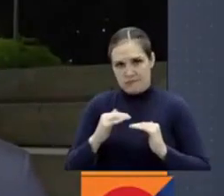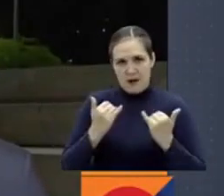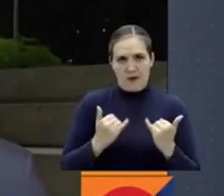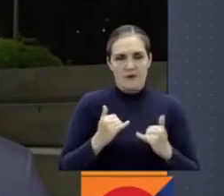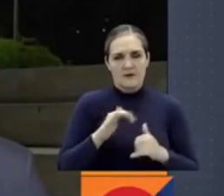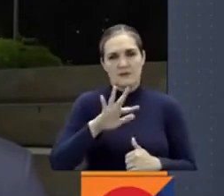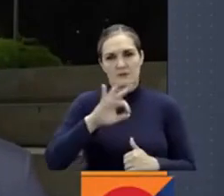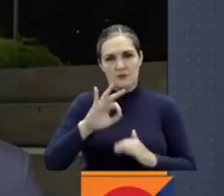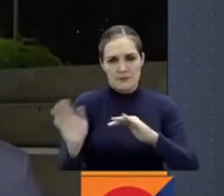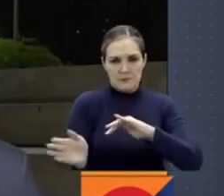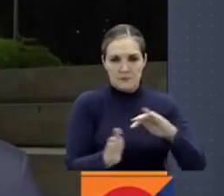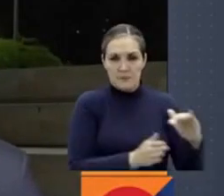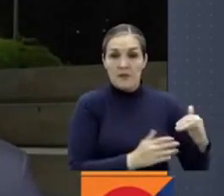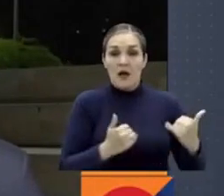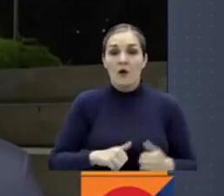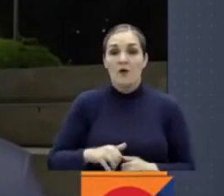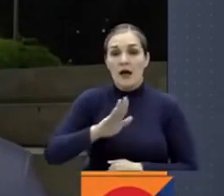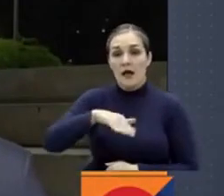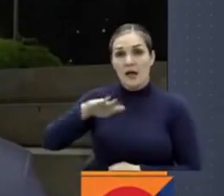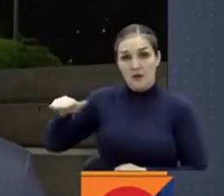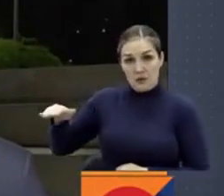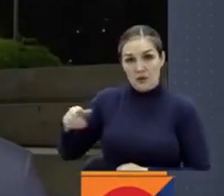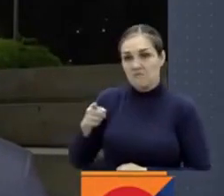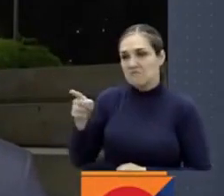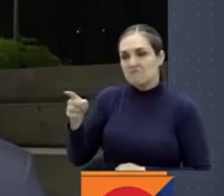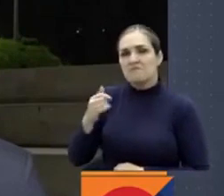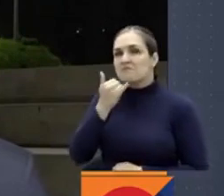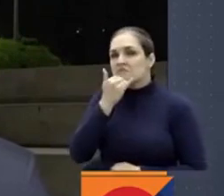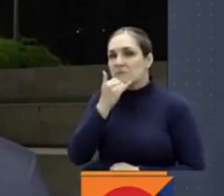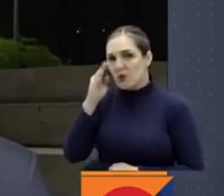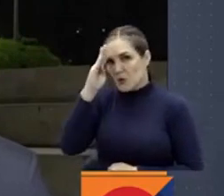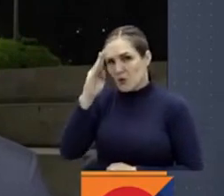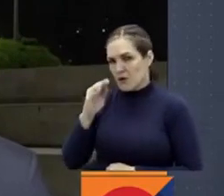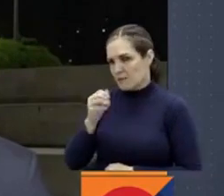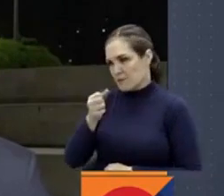Ahora veamos en Antioquia cuál es el estado. Ismael Tobón, buenas